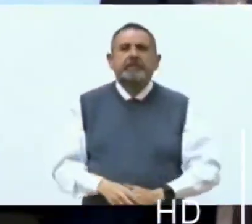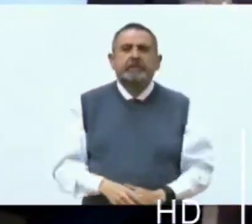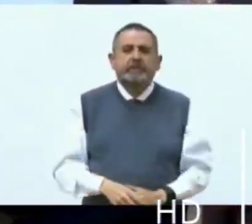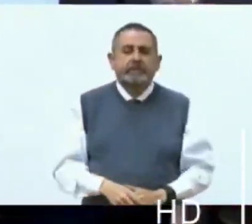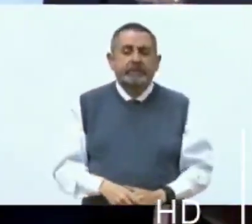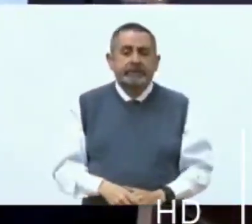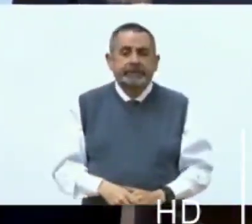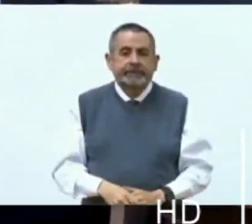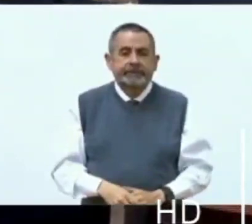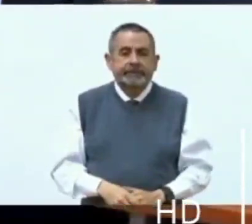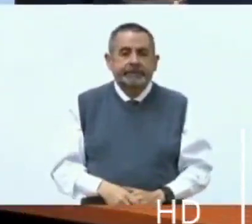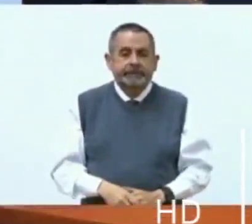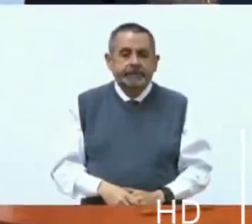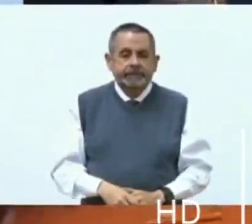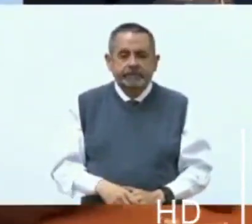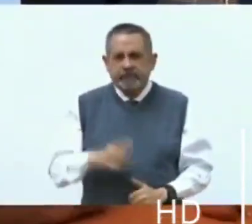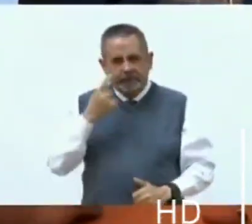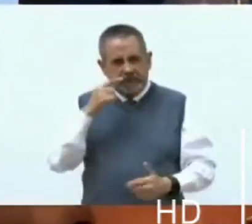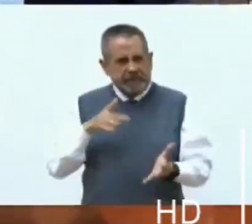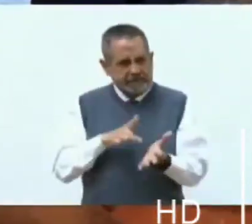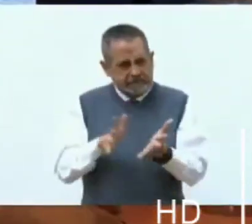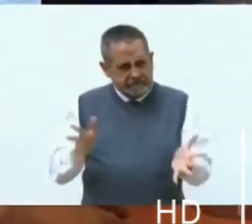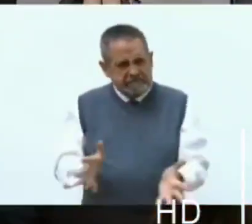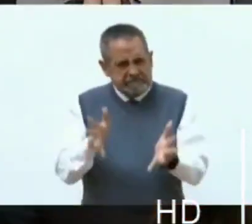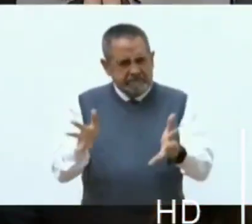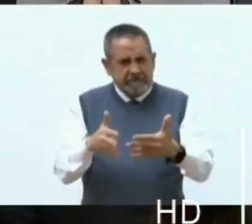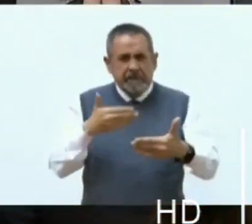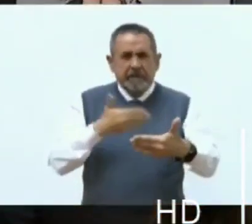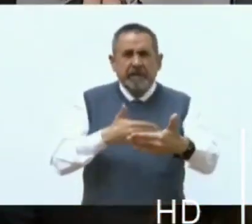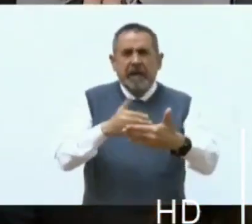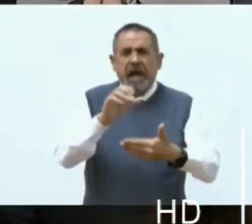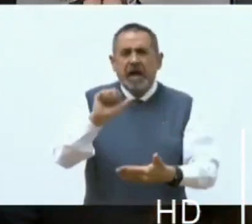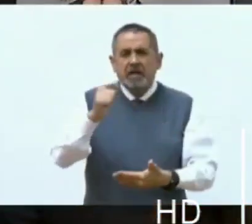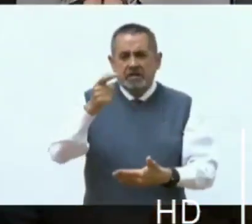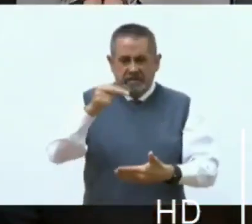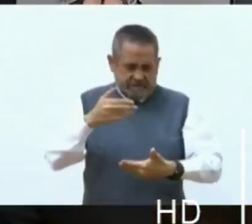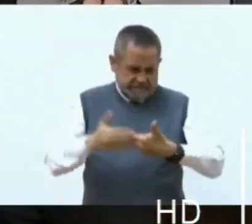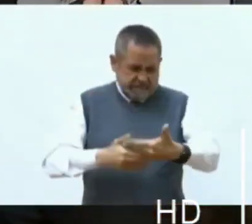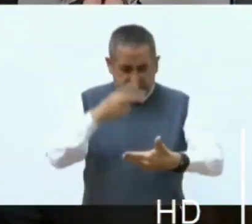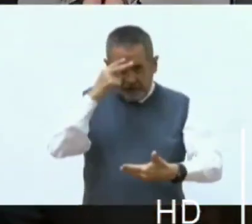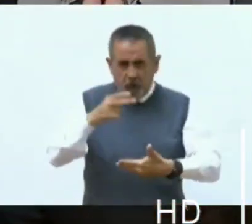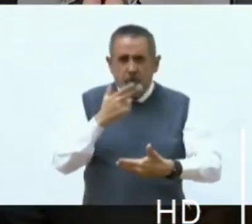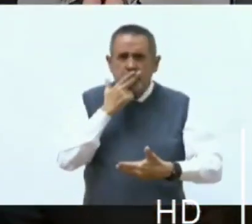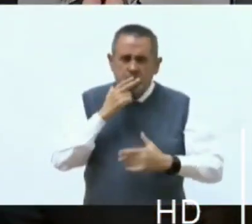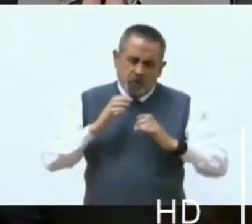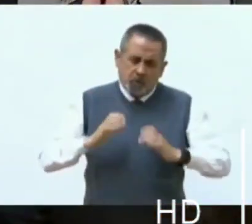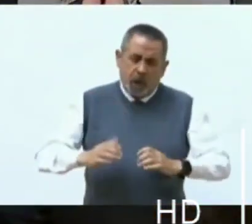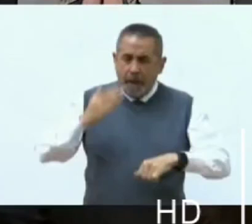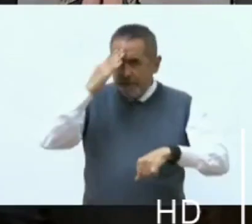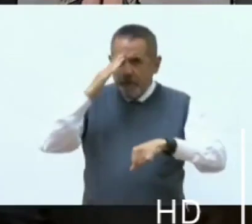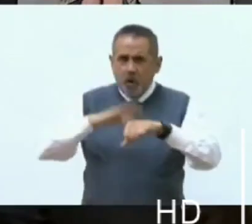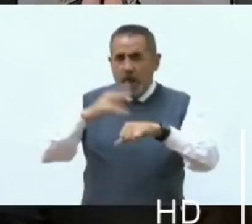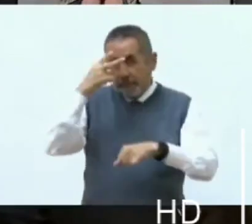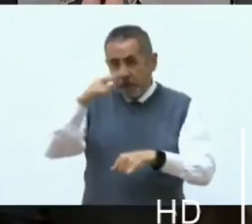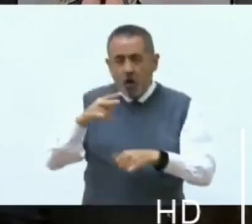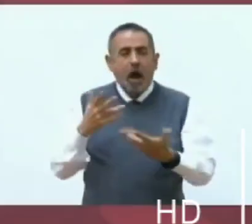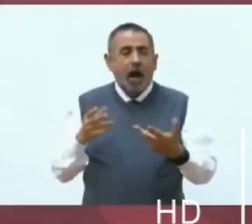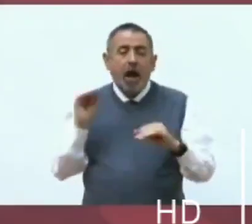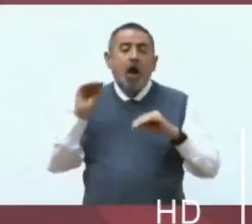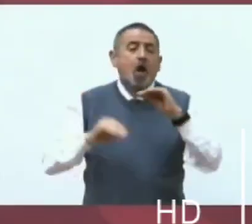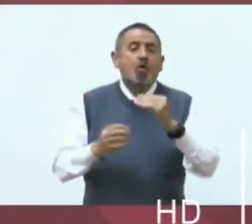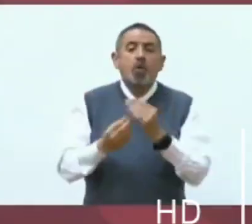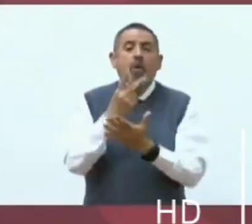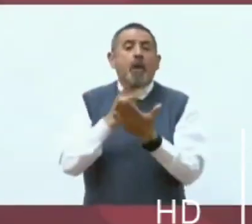Con el fin de impulsar el desarrollo archivístico de México y preservar la memoria nacional, desarrollamos el